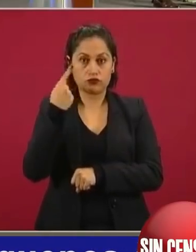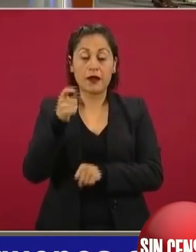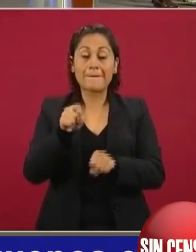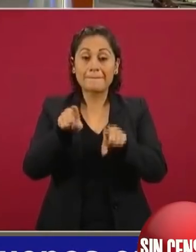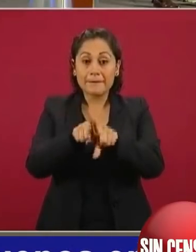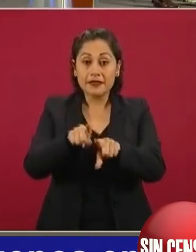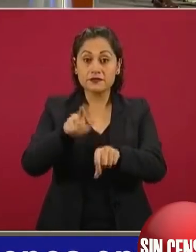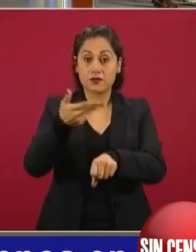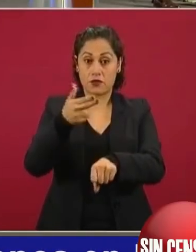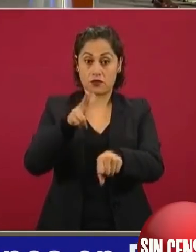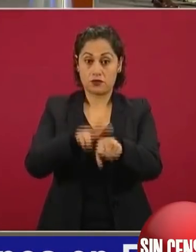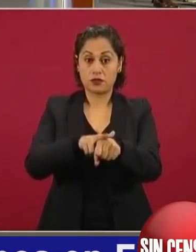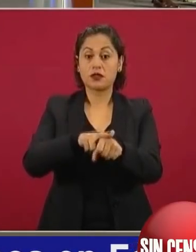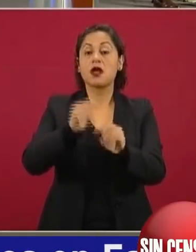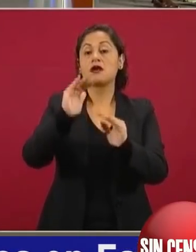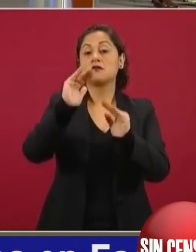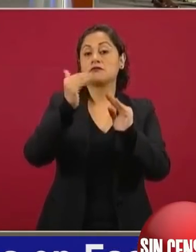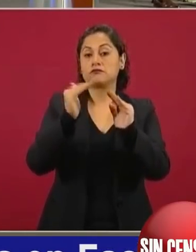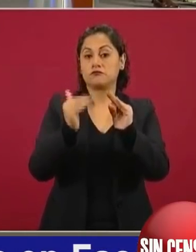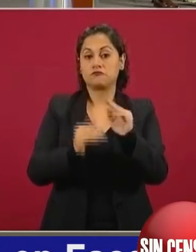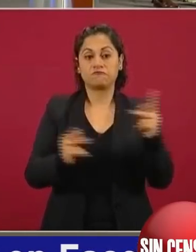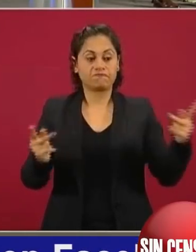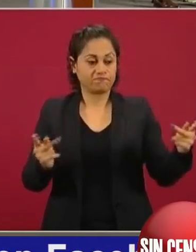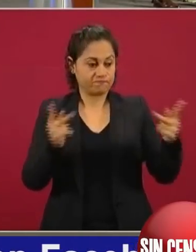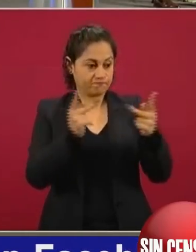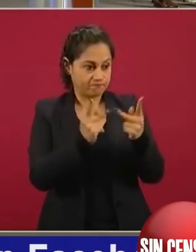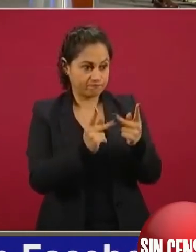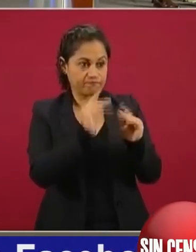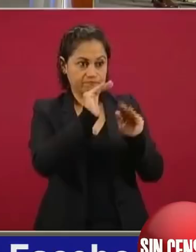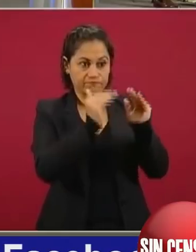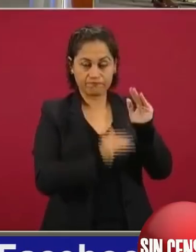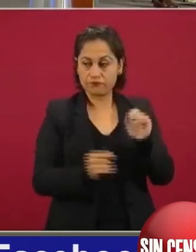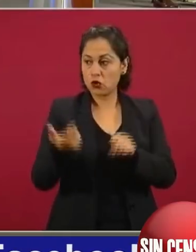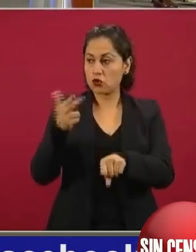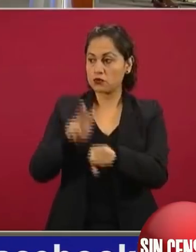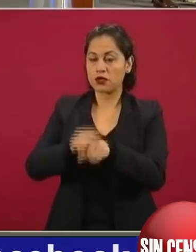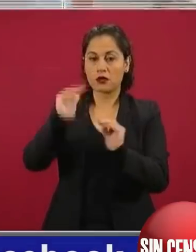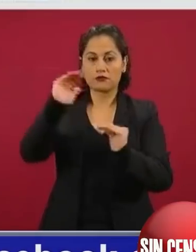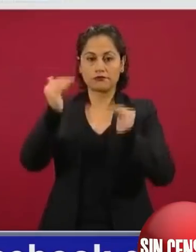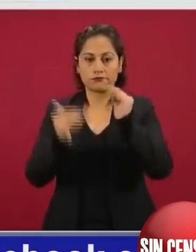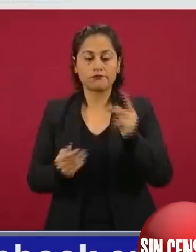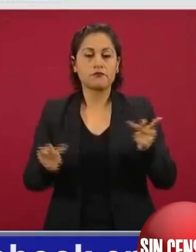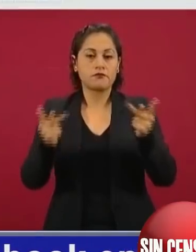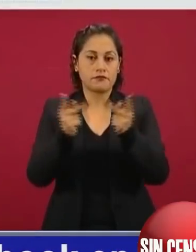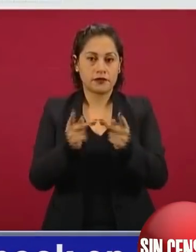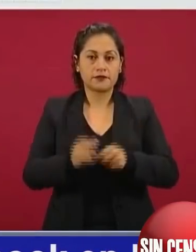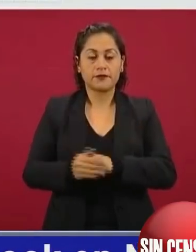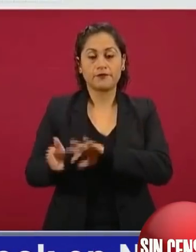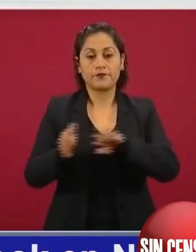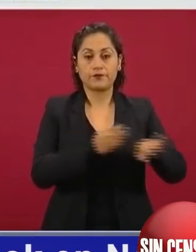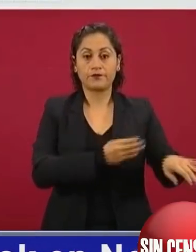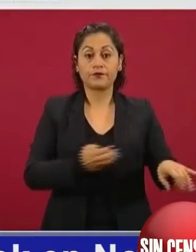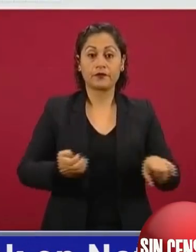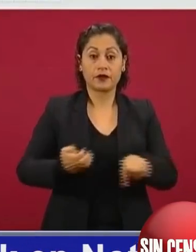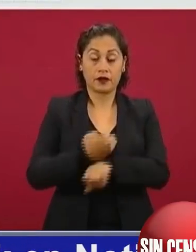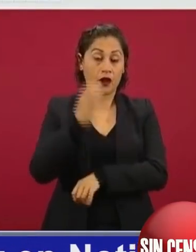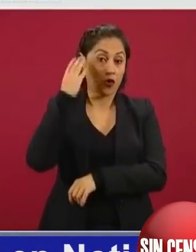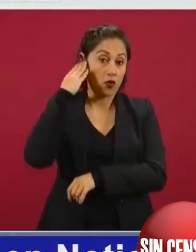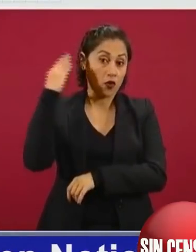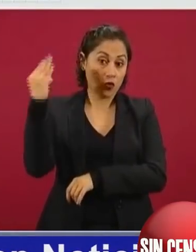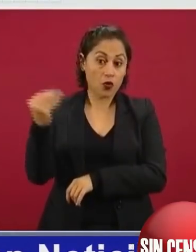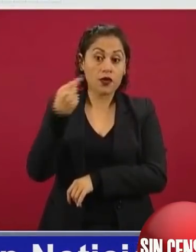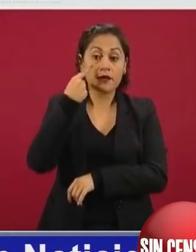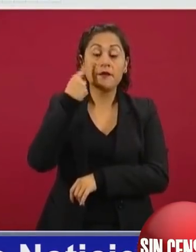hospitalización, mismas fechas, incremento, y ya entró en estabilidad. La siguiente, Colima, una tendencia general